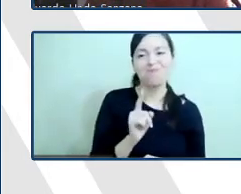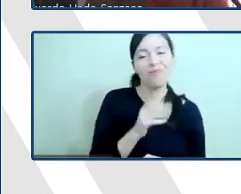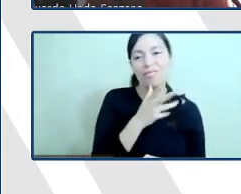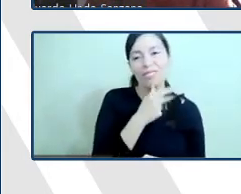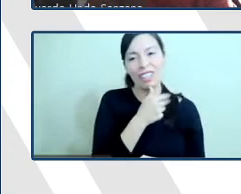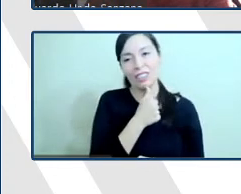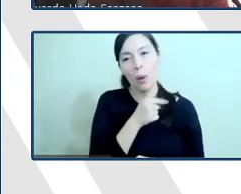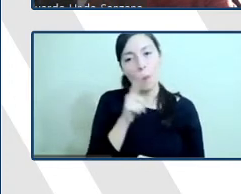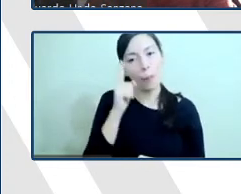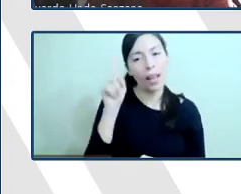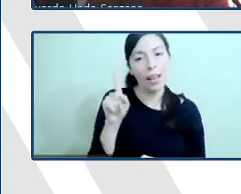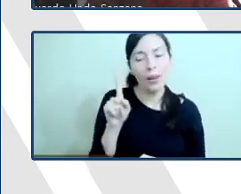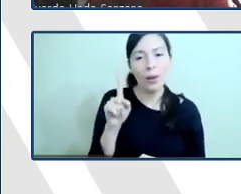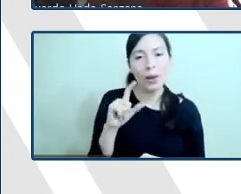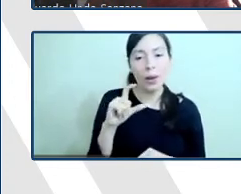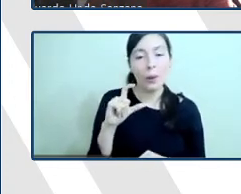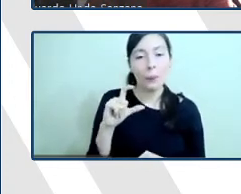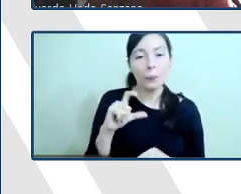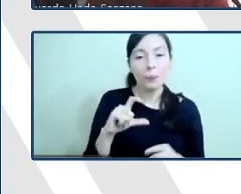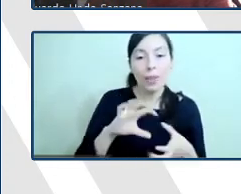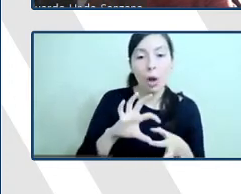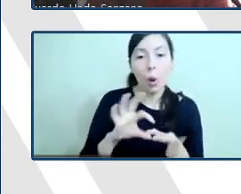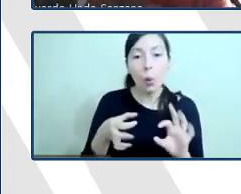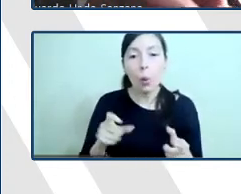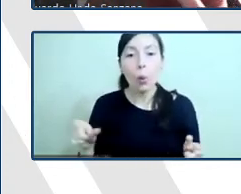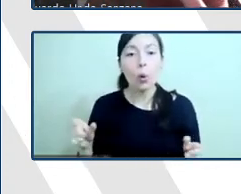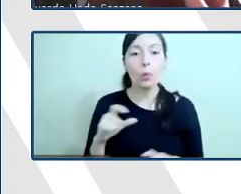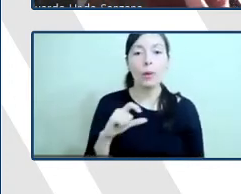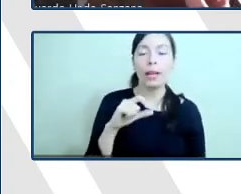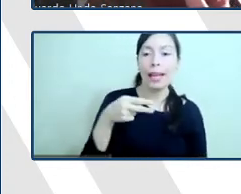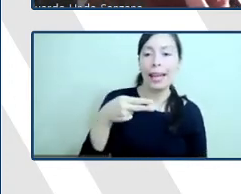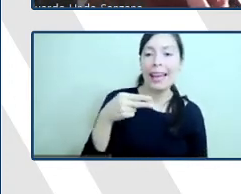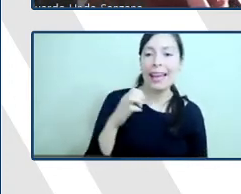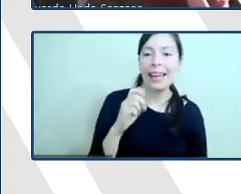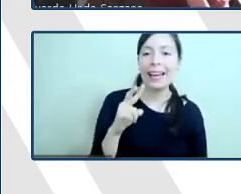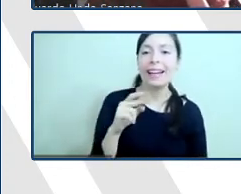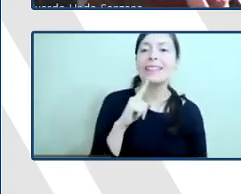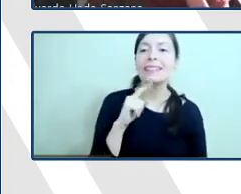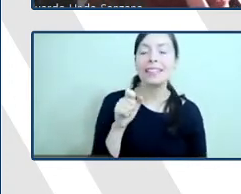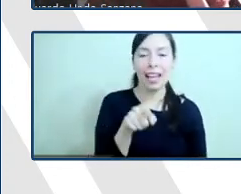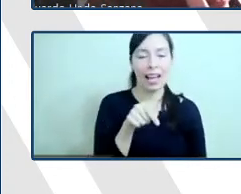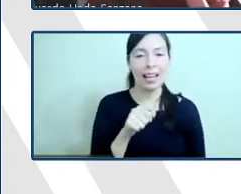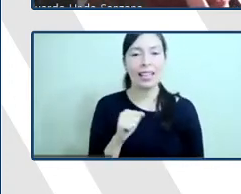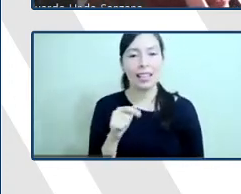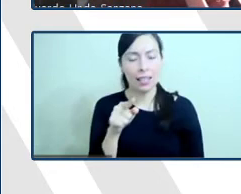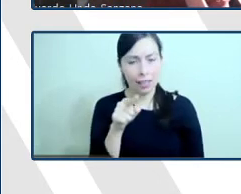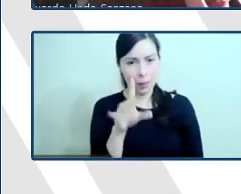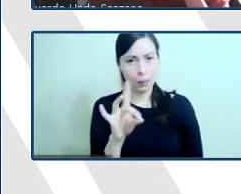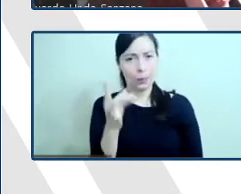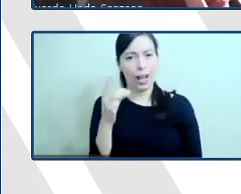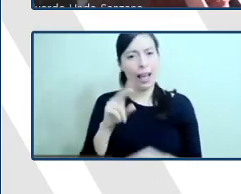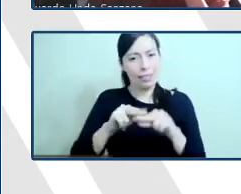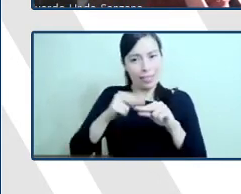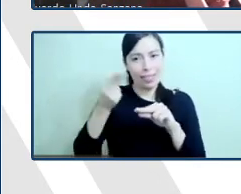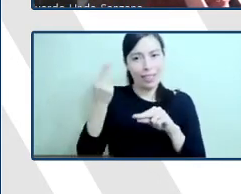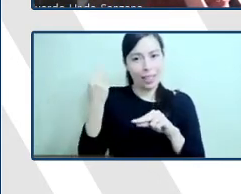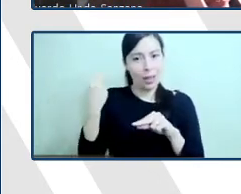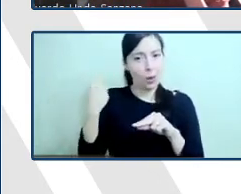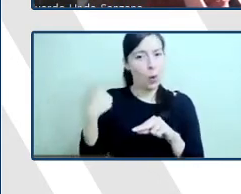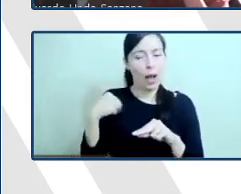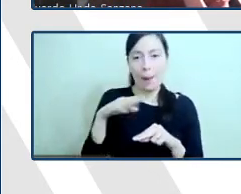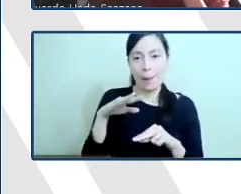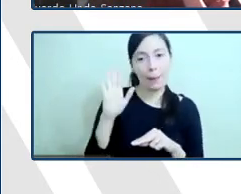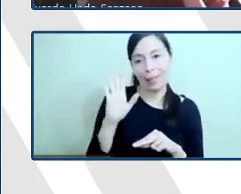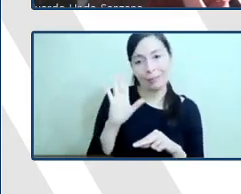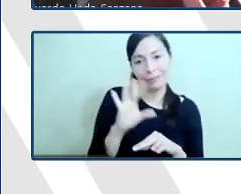Google Maps es posible hacer una línea de tiempo. Esta es la más antigua, la imagen más antigua que he encontrado